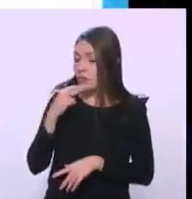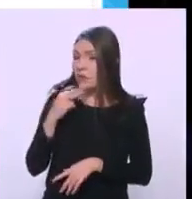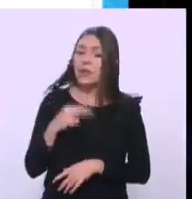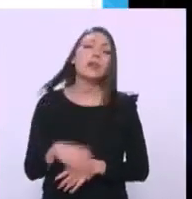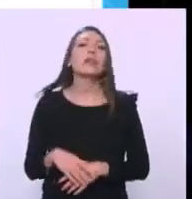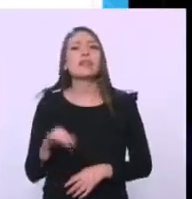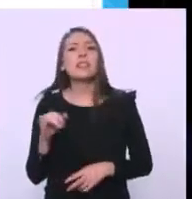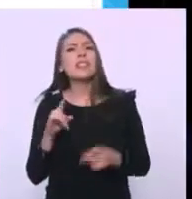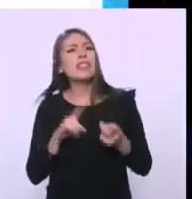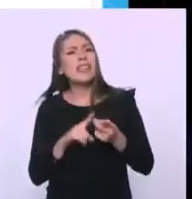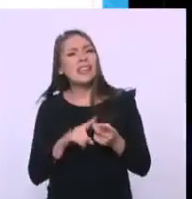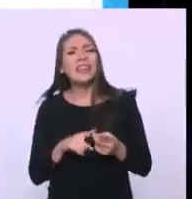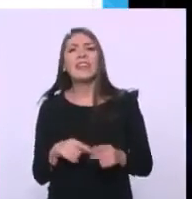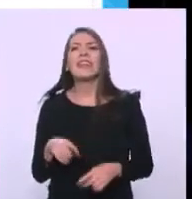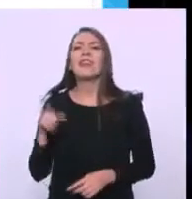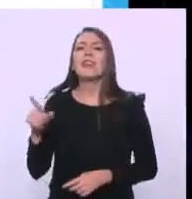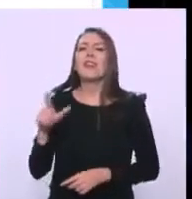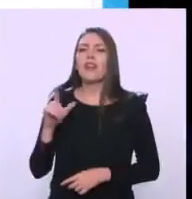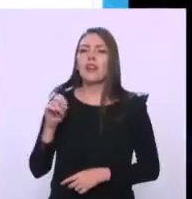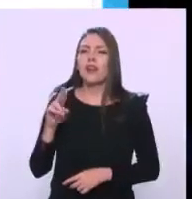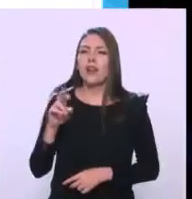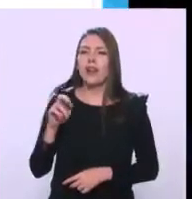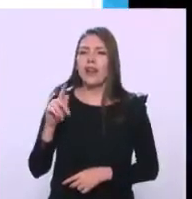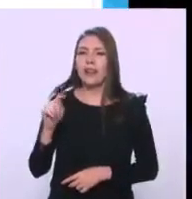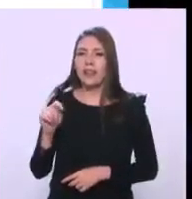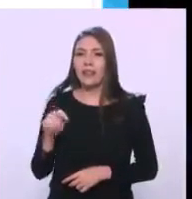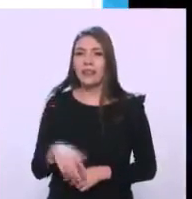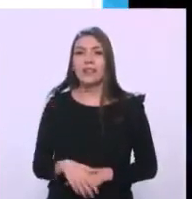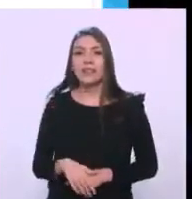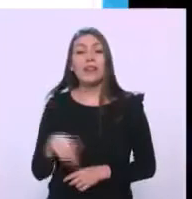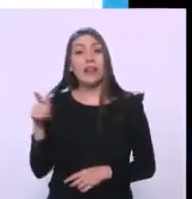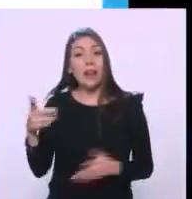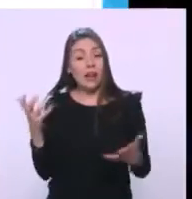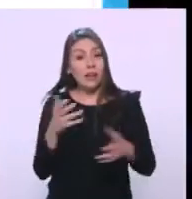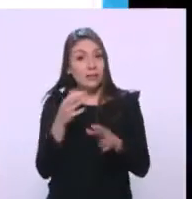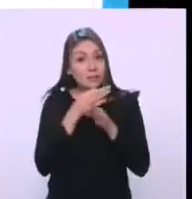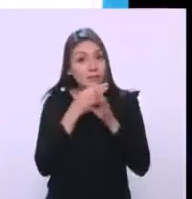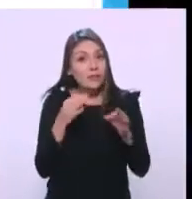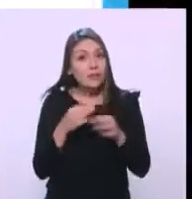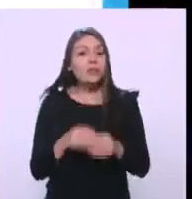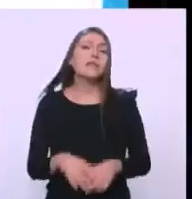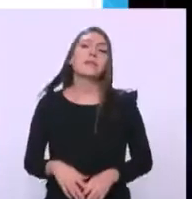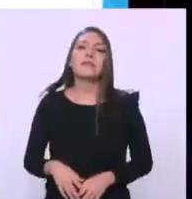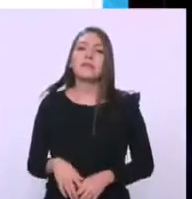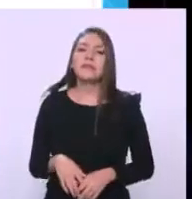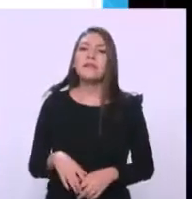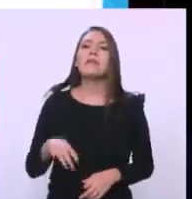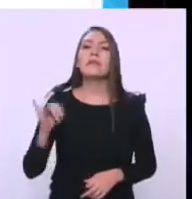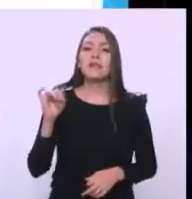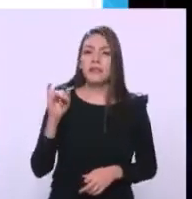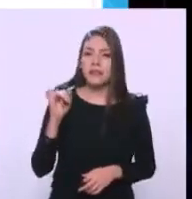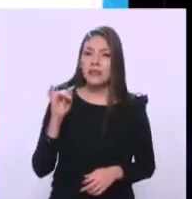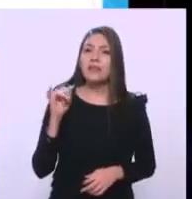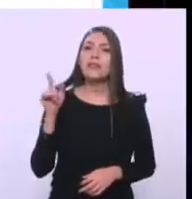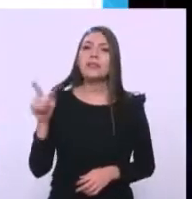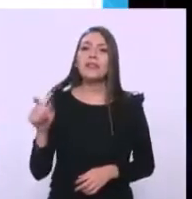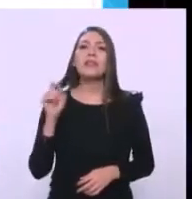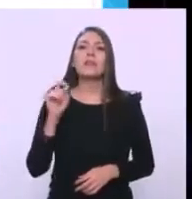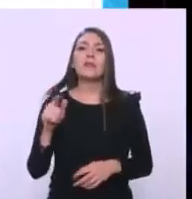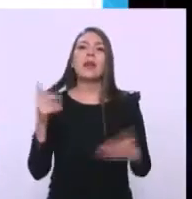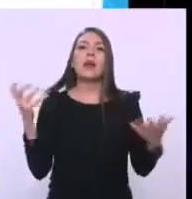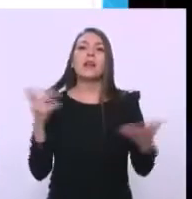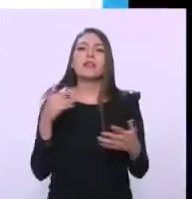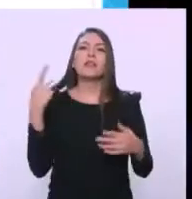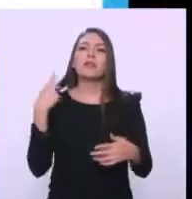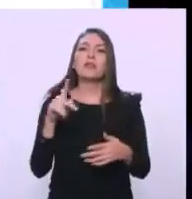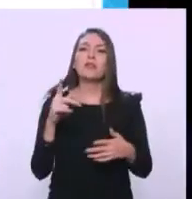apellida Loreto. Ah, ok. ¿Eso publicó? Eso publicó citando un tuit de su